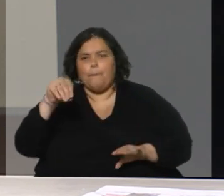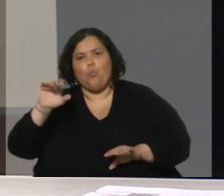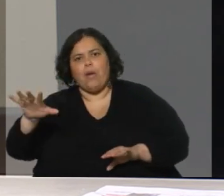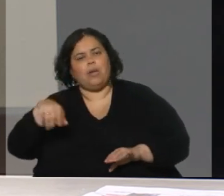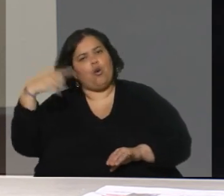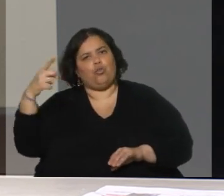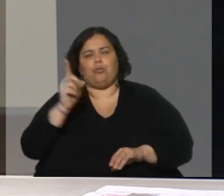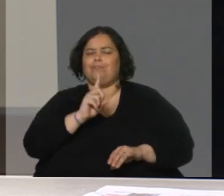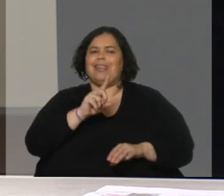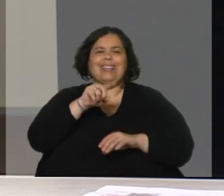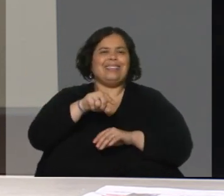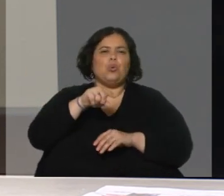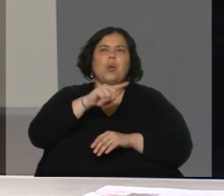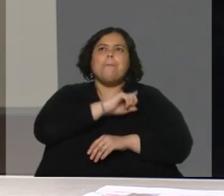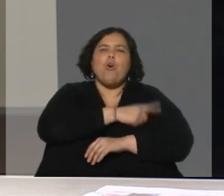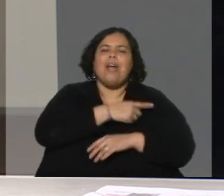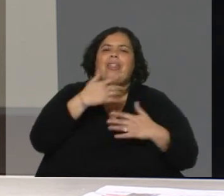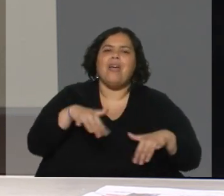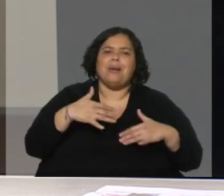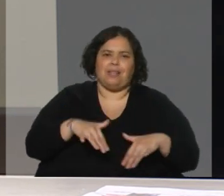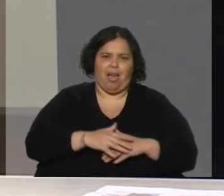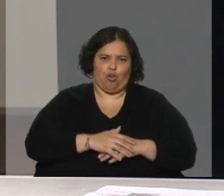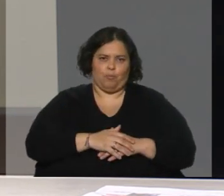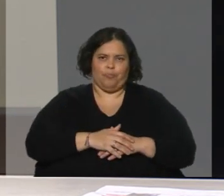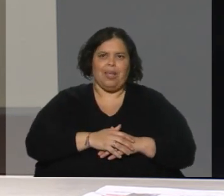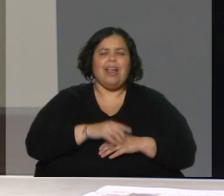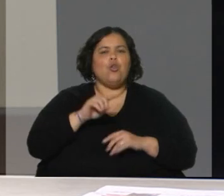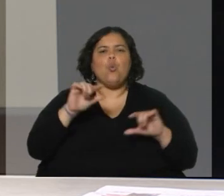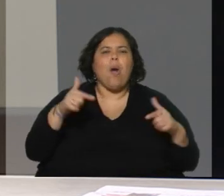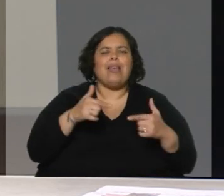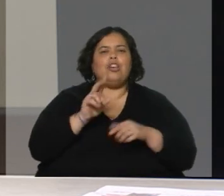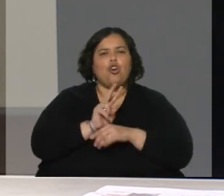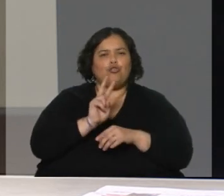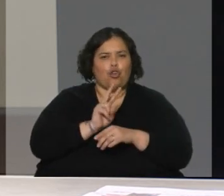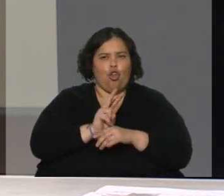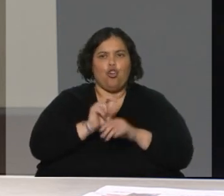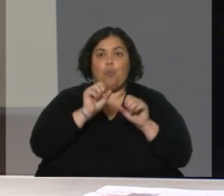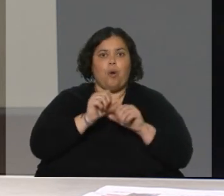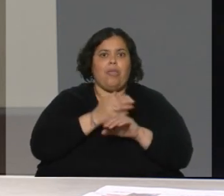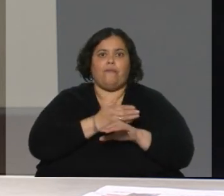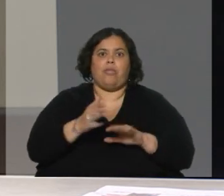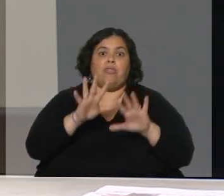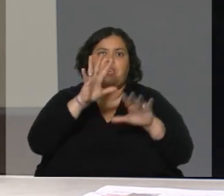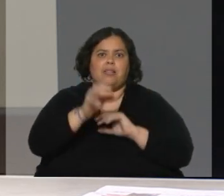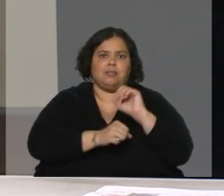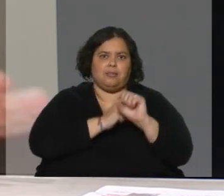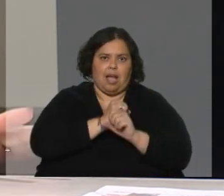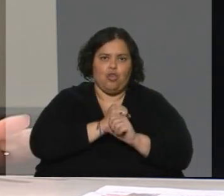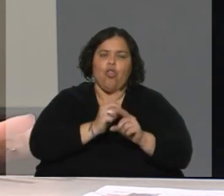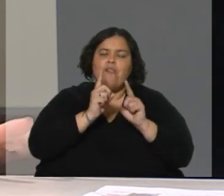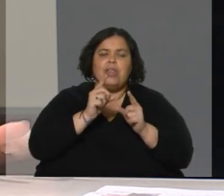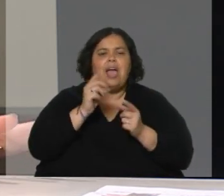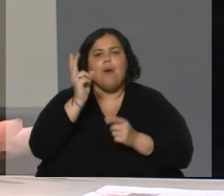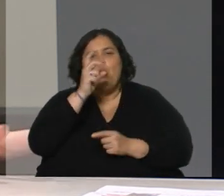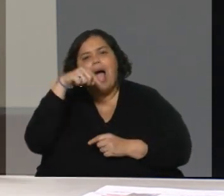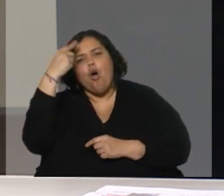mí juicio demasiado demasiado ilimitado y descontrolado para que dure diez años de para mí debería buscarse un